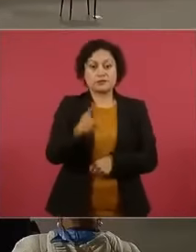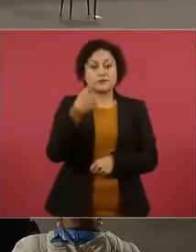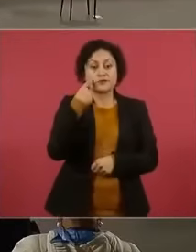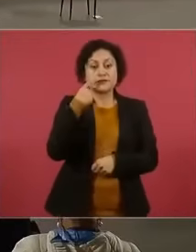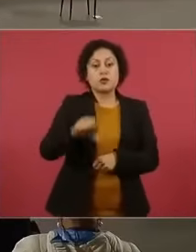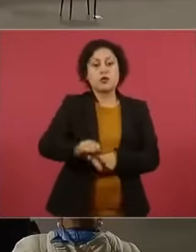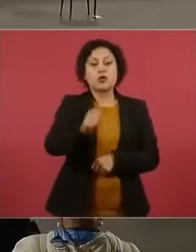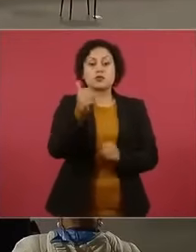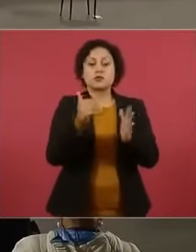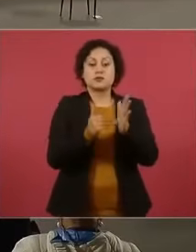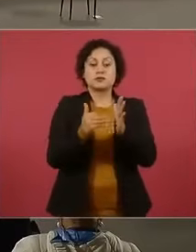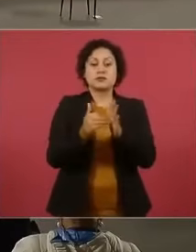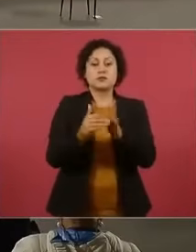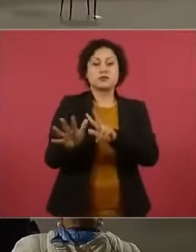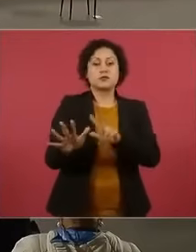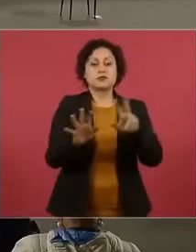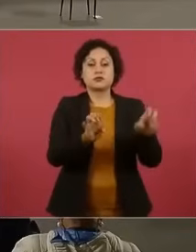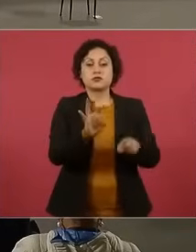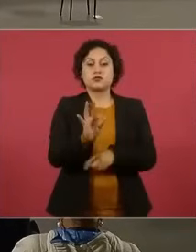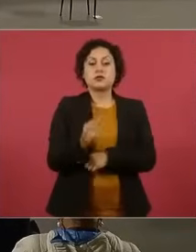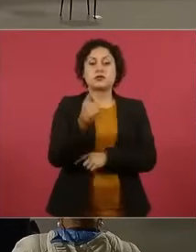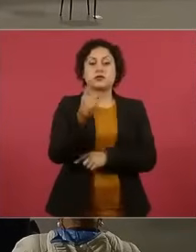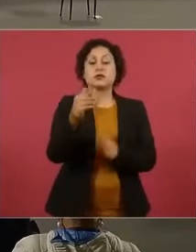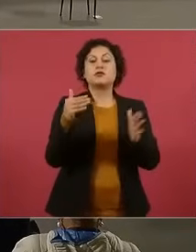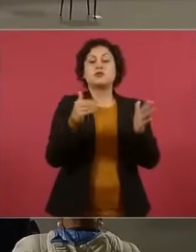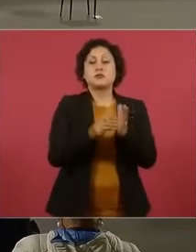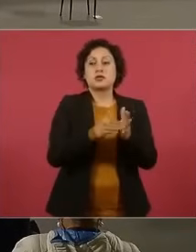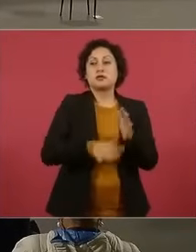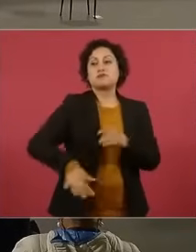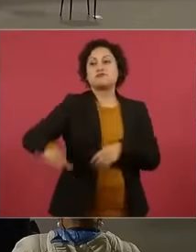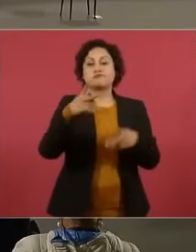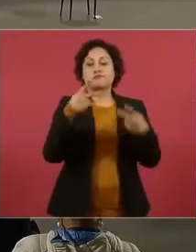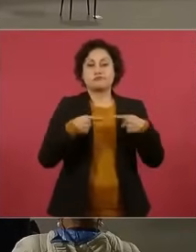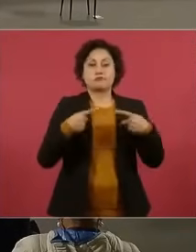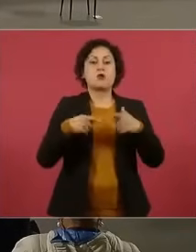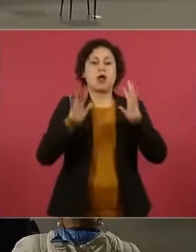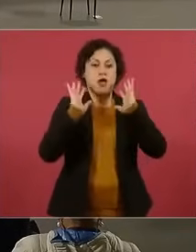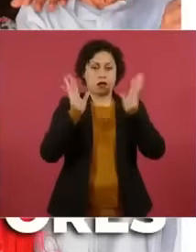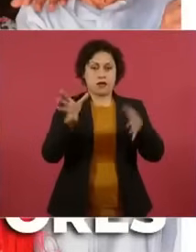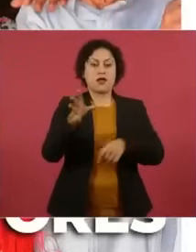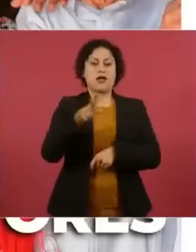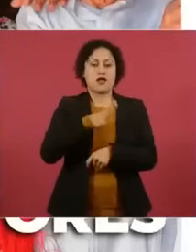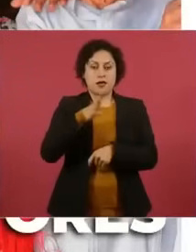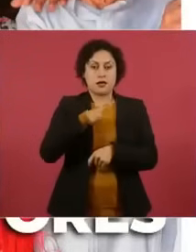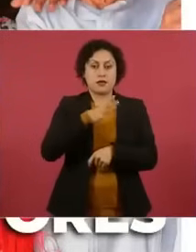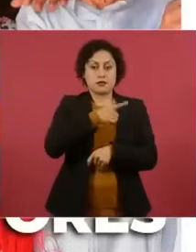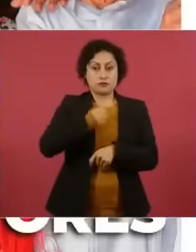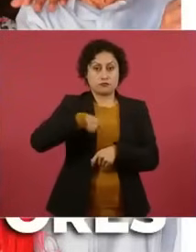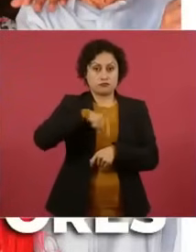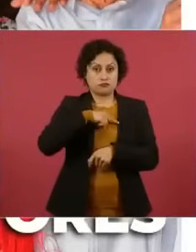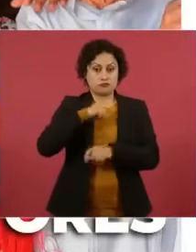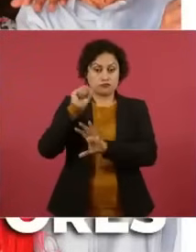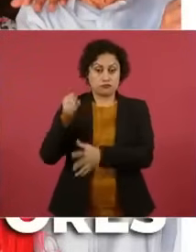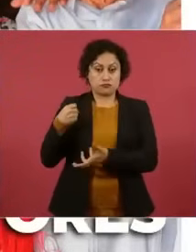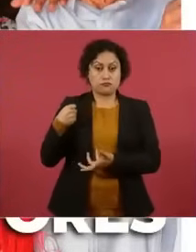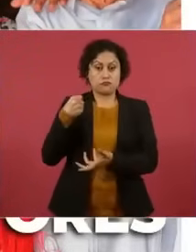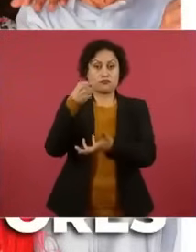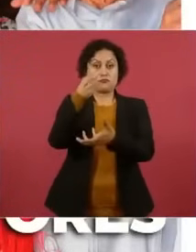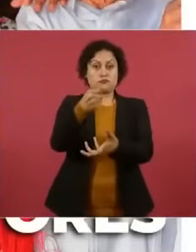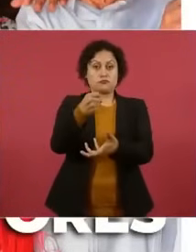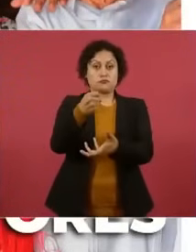11,841,000 adultos mayores ya reciben esta pensión. La inversión social anual de este programa